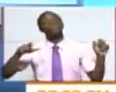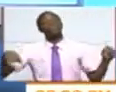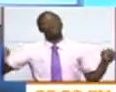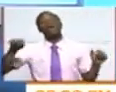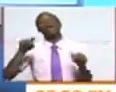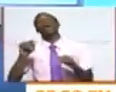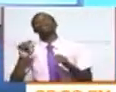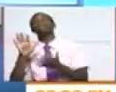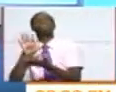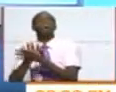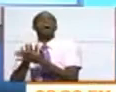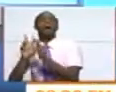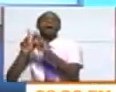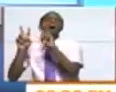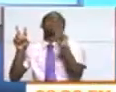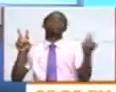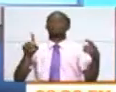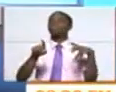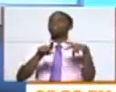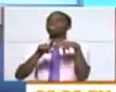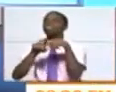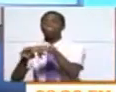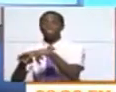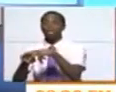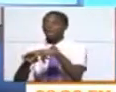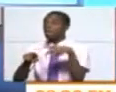pacíficos. Conclusión, tomar acciones.